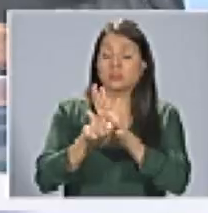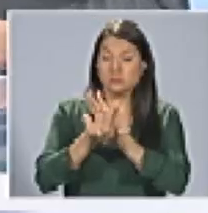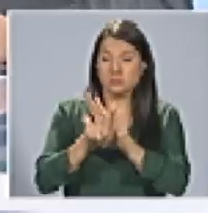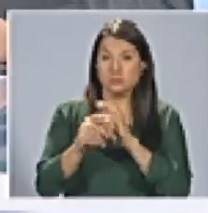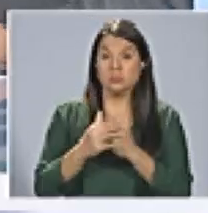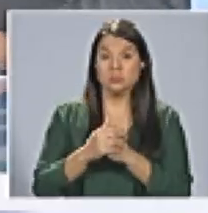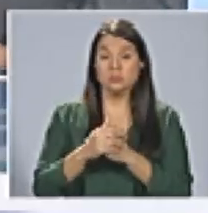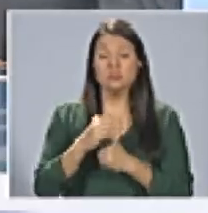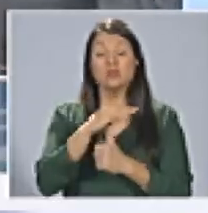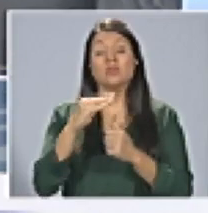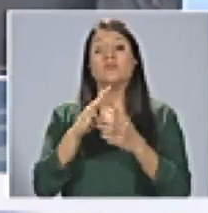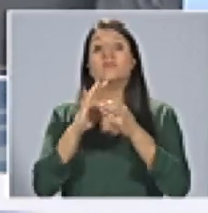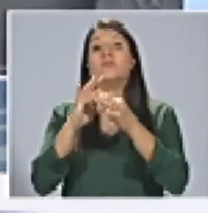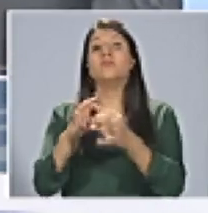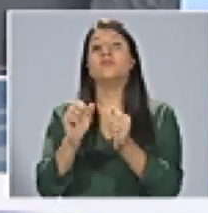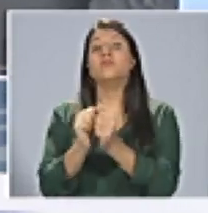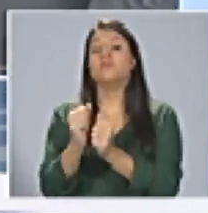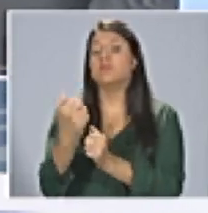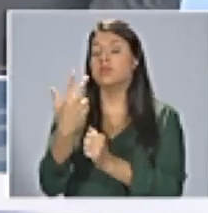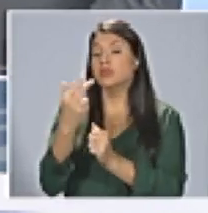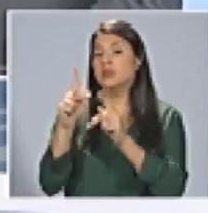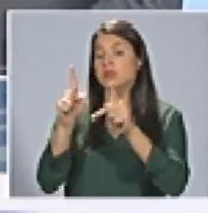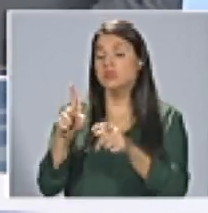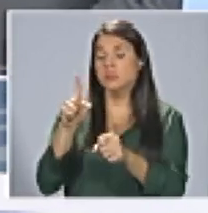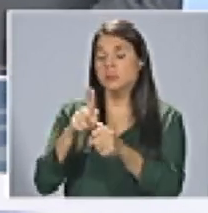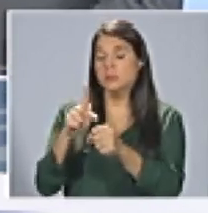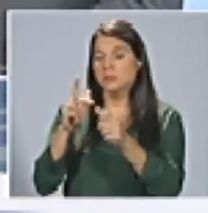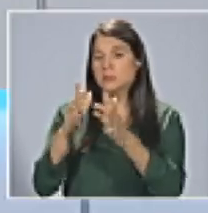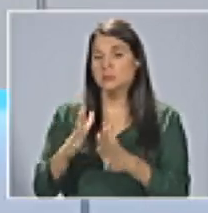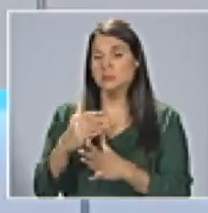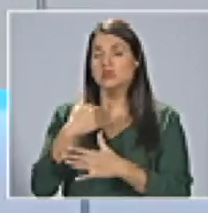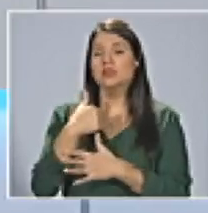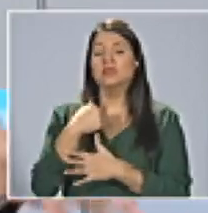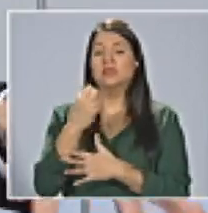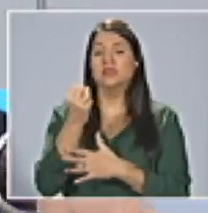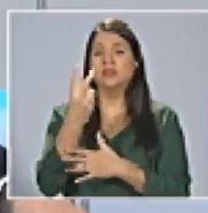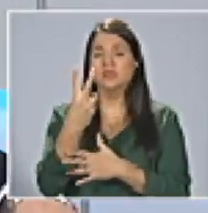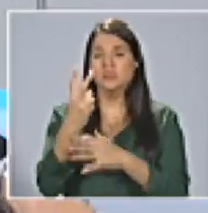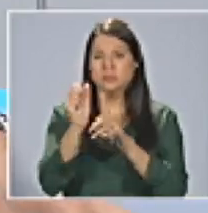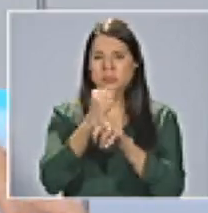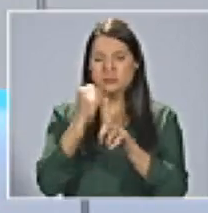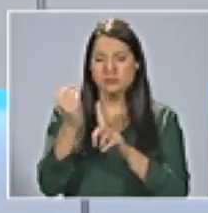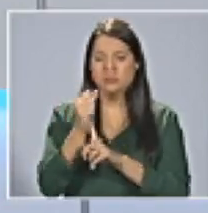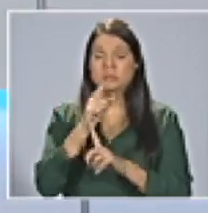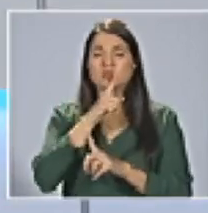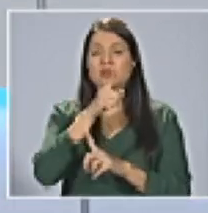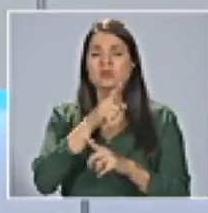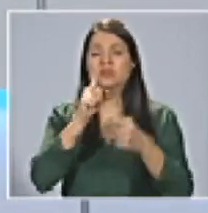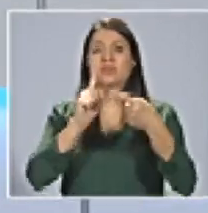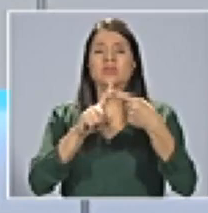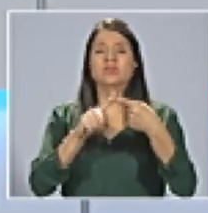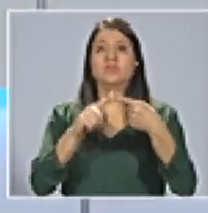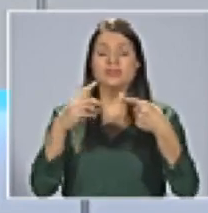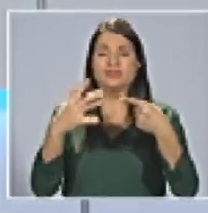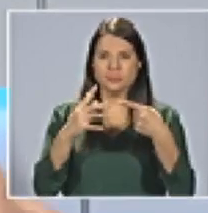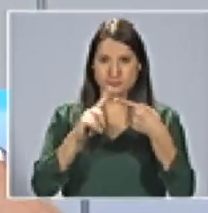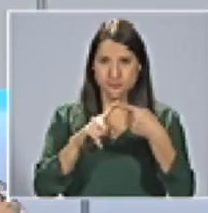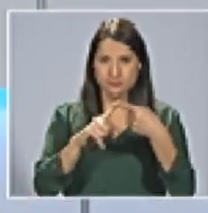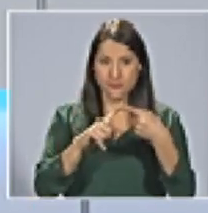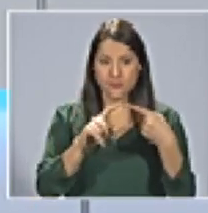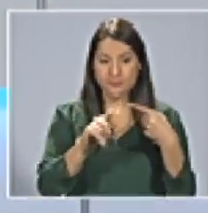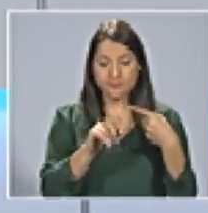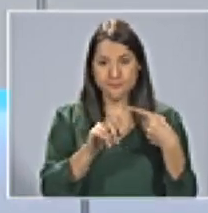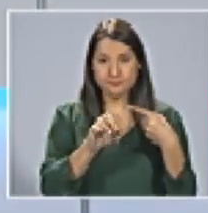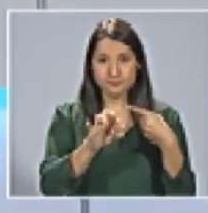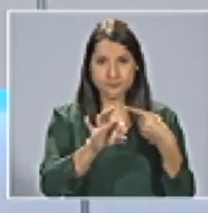En cuanto a las ternas ya propuestas, hay 2 escenarios razonables. Uno, que se aboquen a elegir sobre